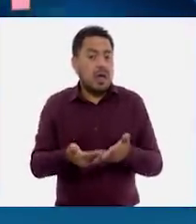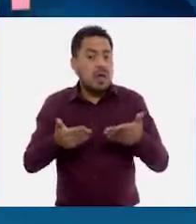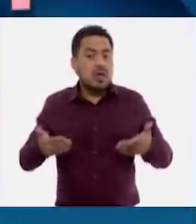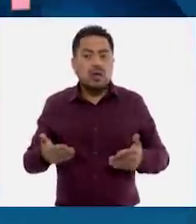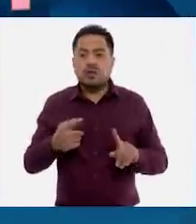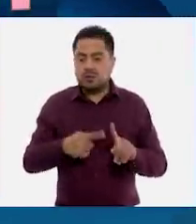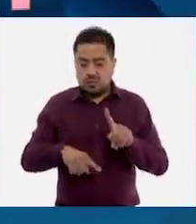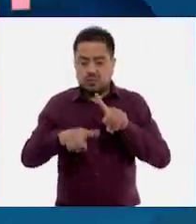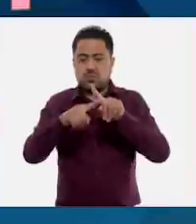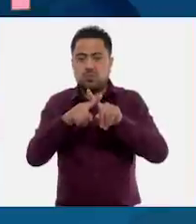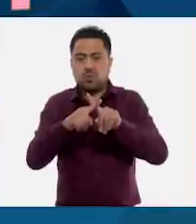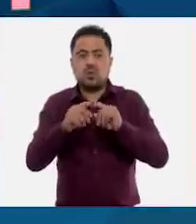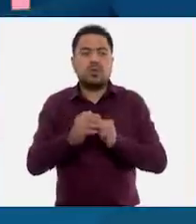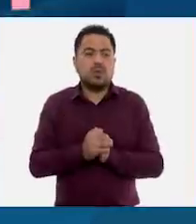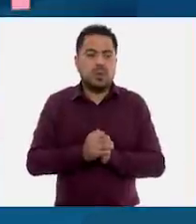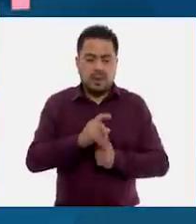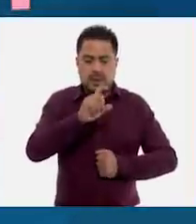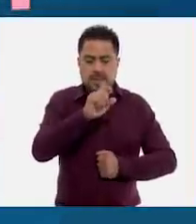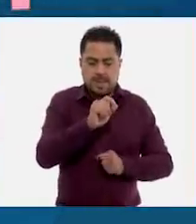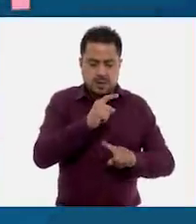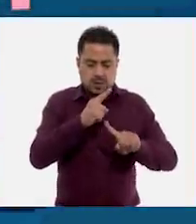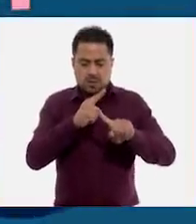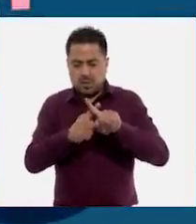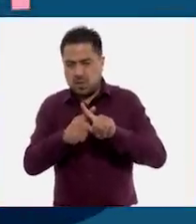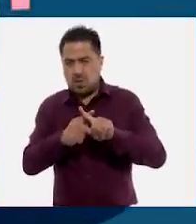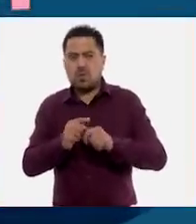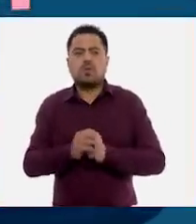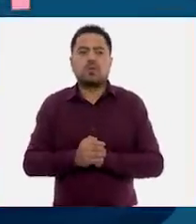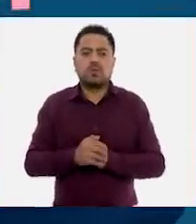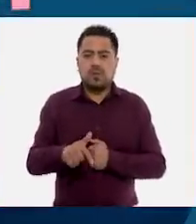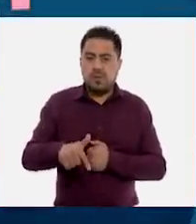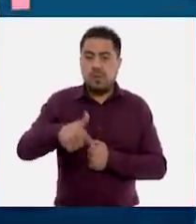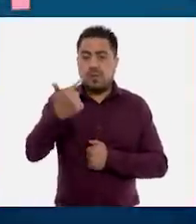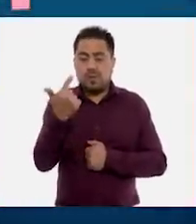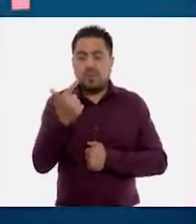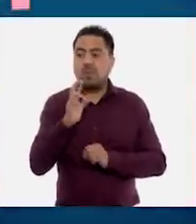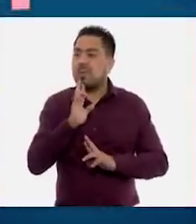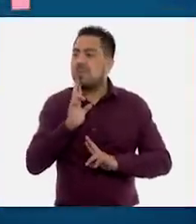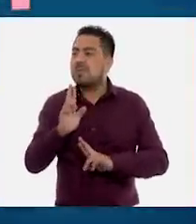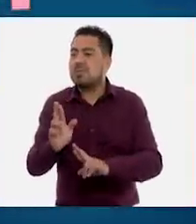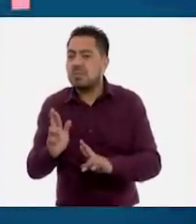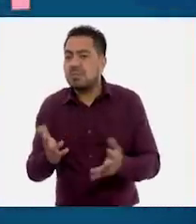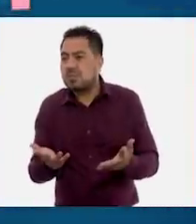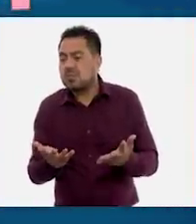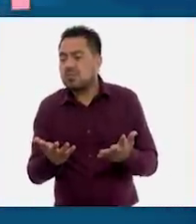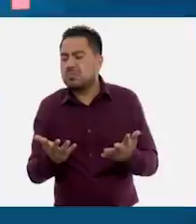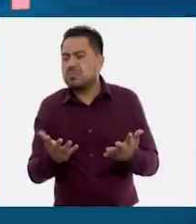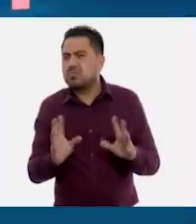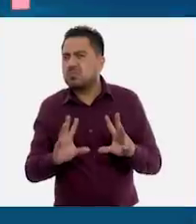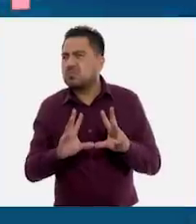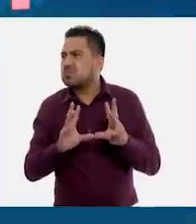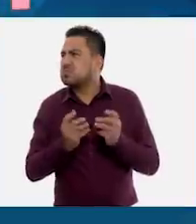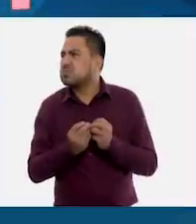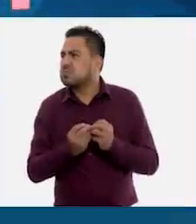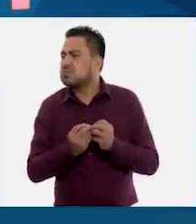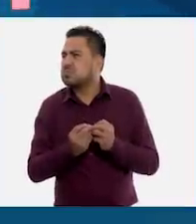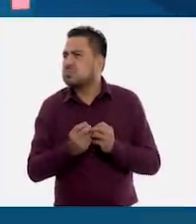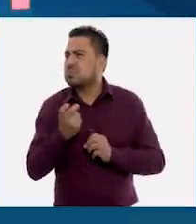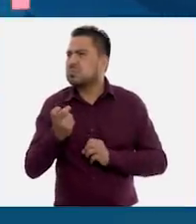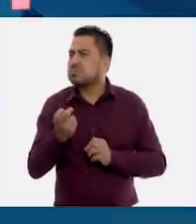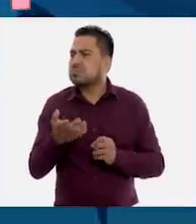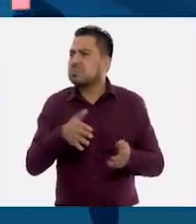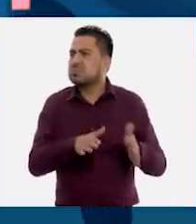si multiplicamos 20 por 12, nos da como resultado que ella